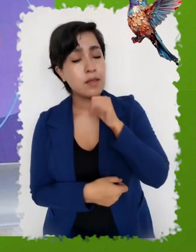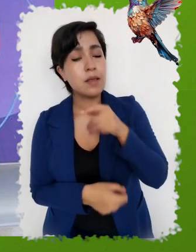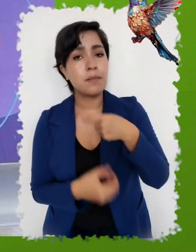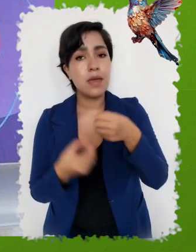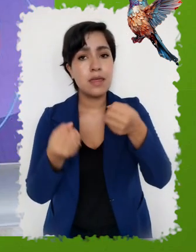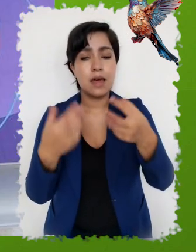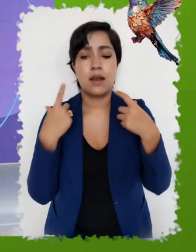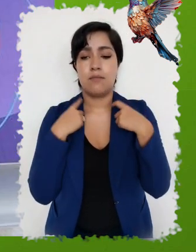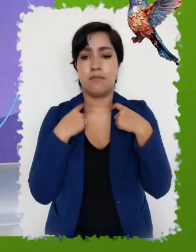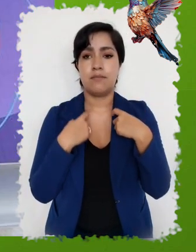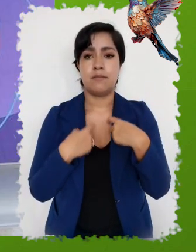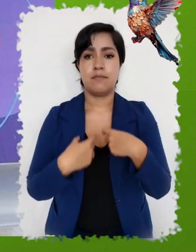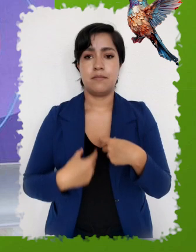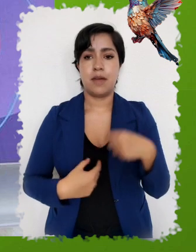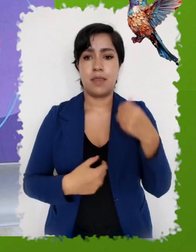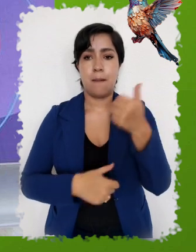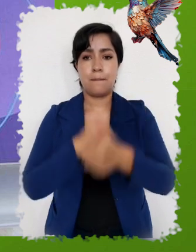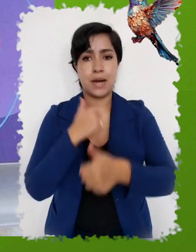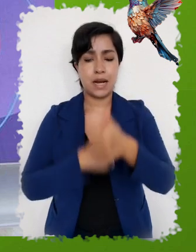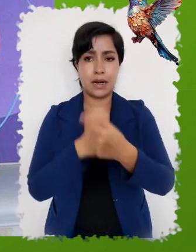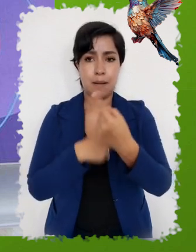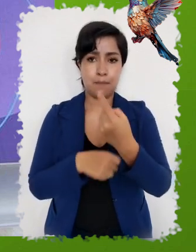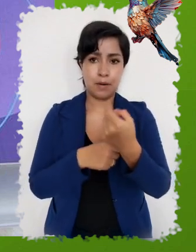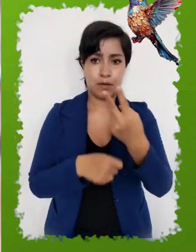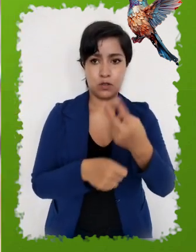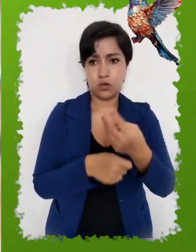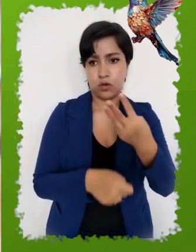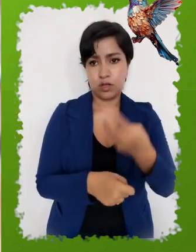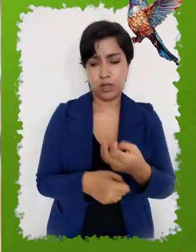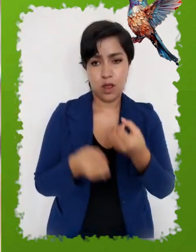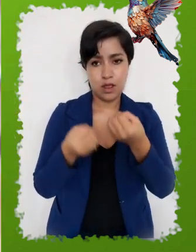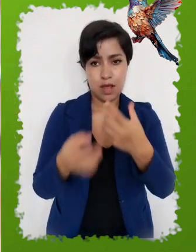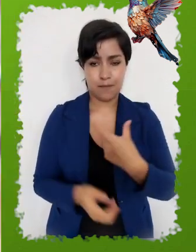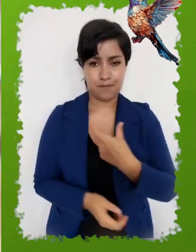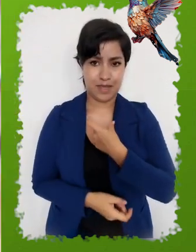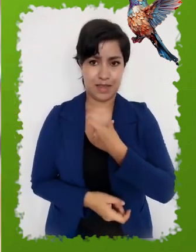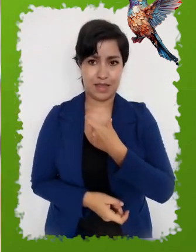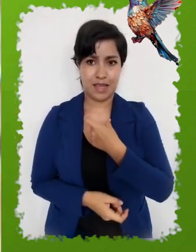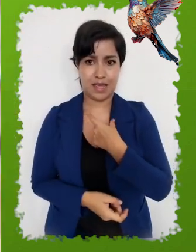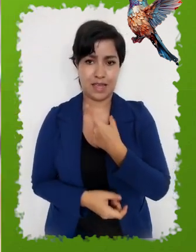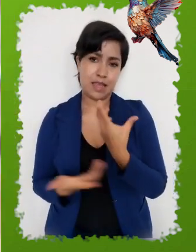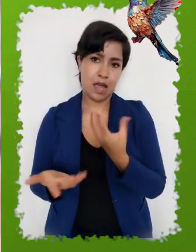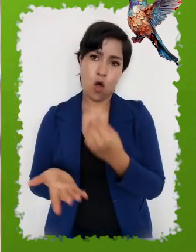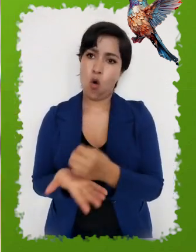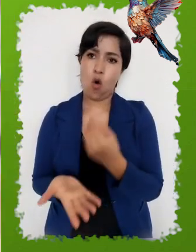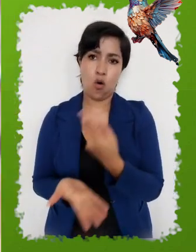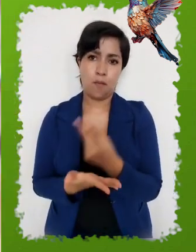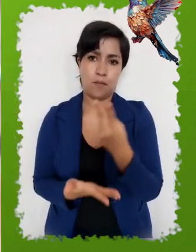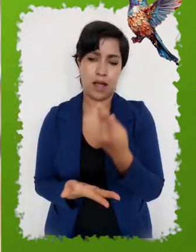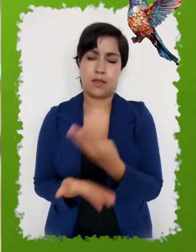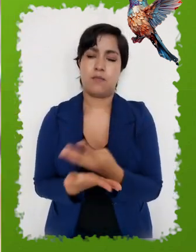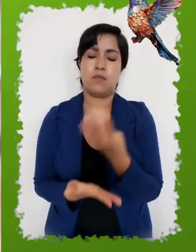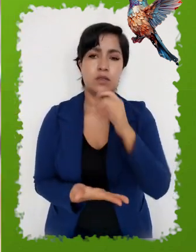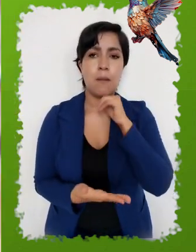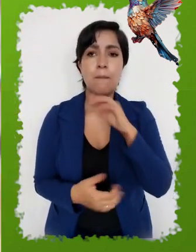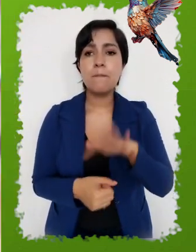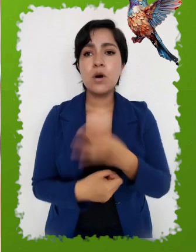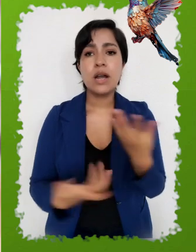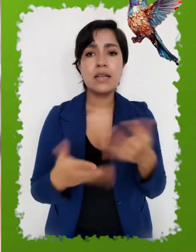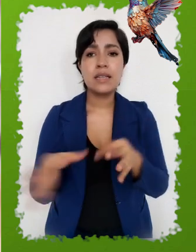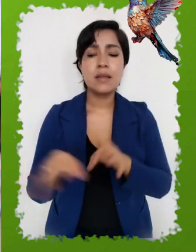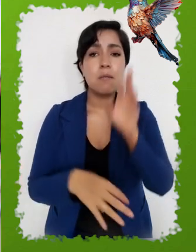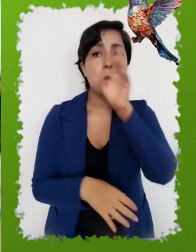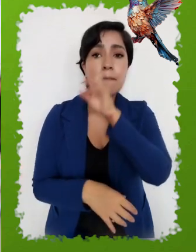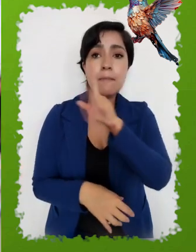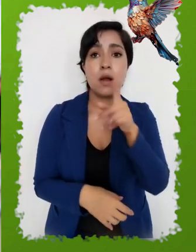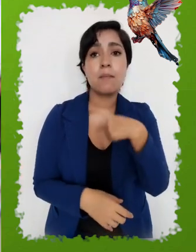de participación Entonces primero segundo y tercero tienen su medalla porque han sido los que mejor se desempeñaron en